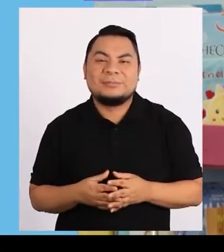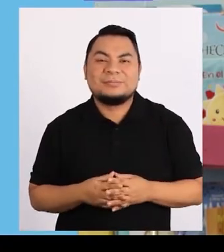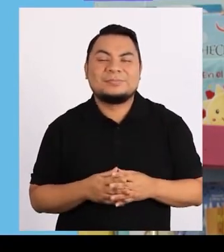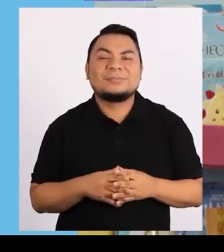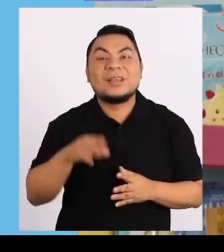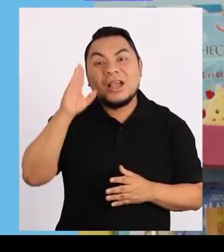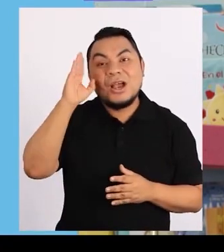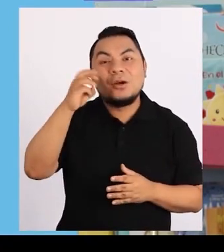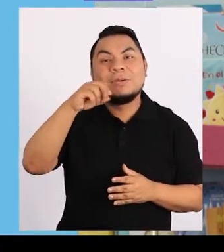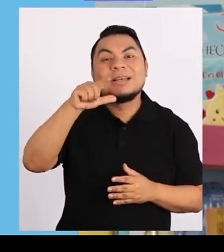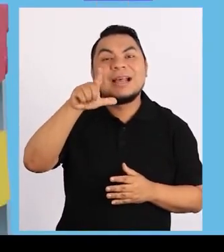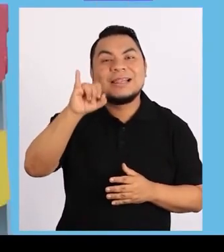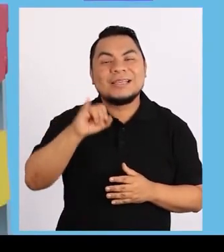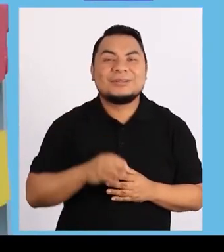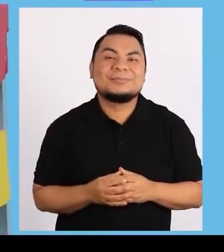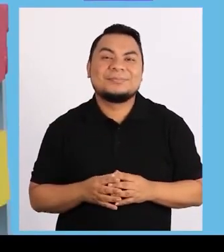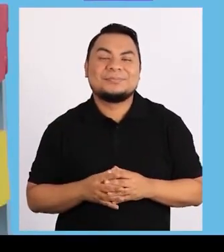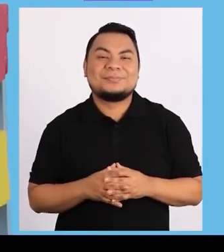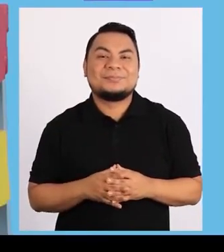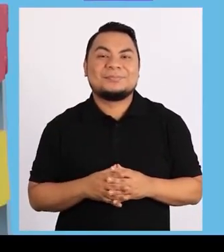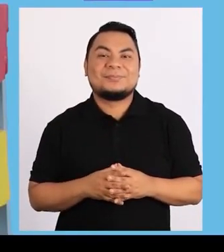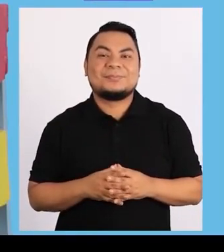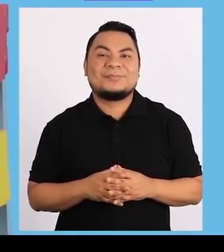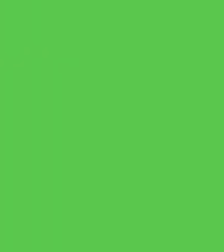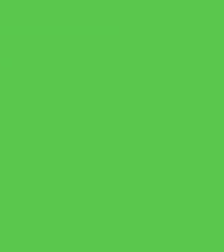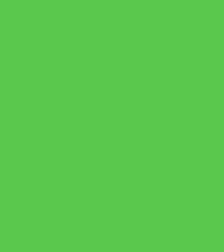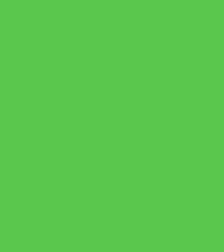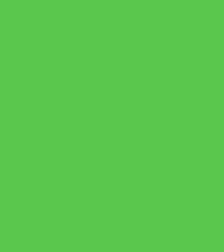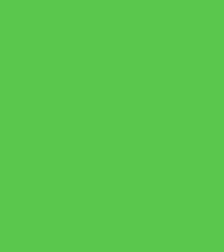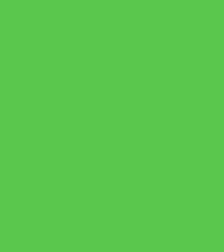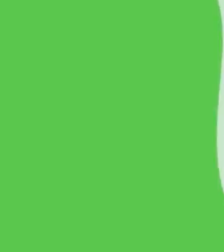o el bebé. Hola, Magaly.